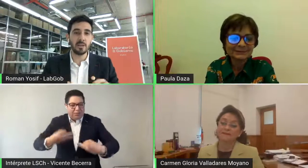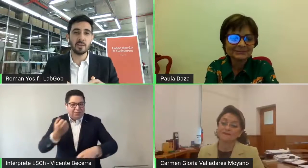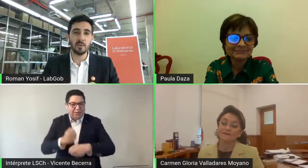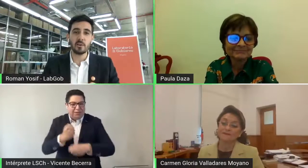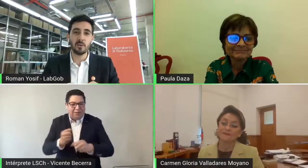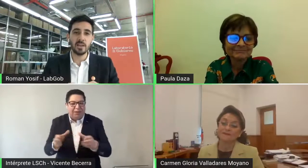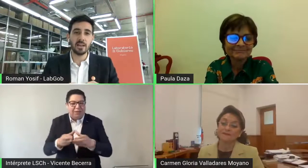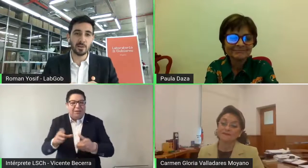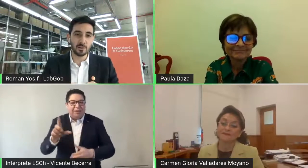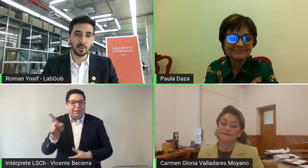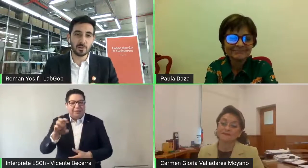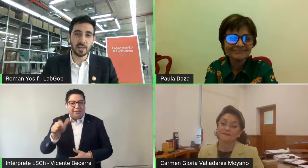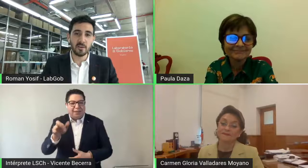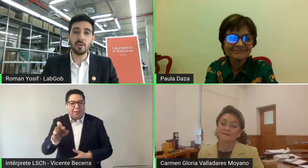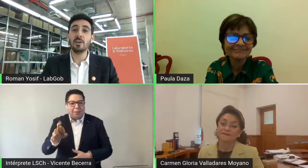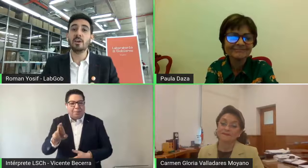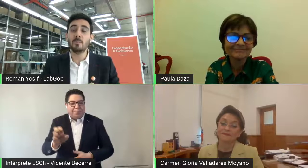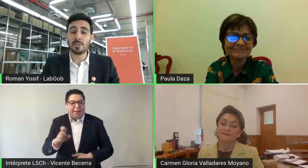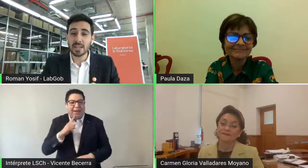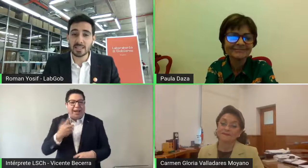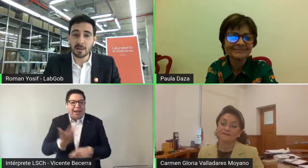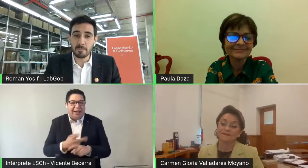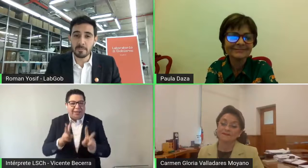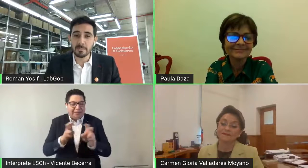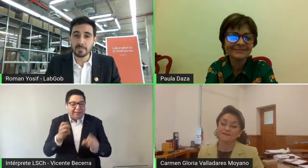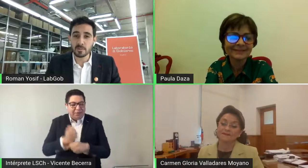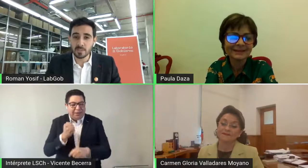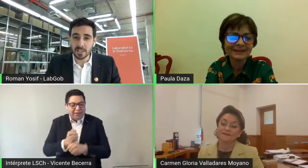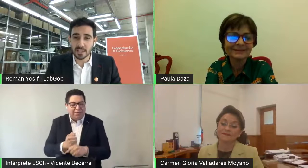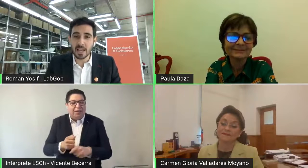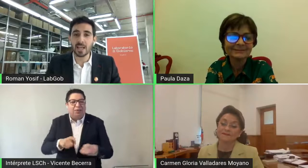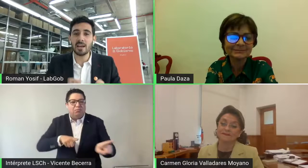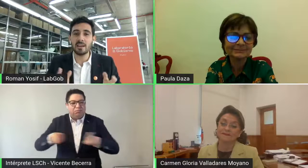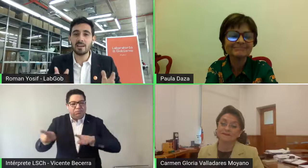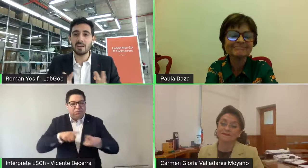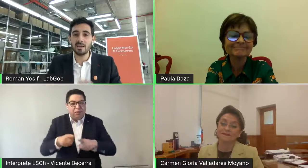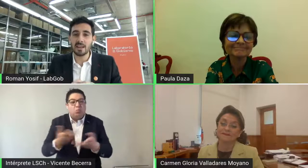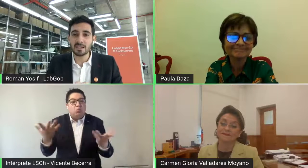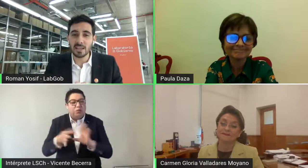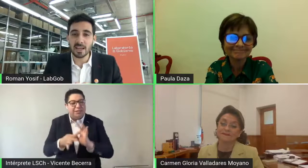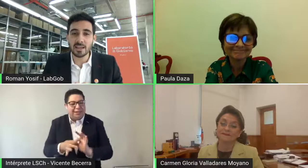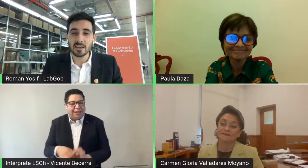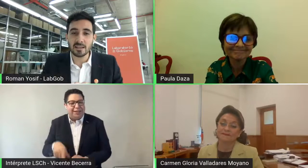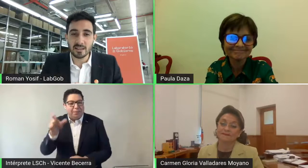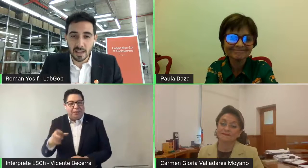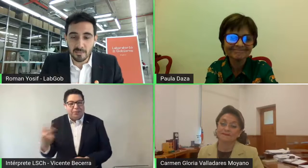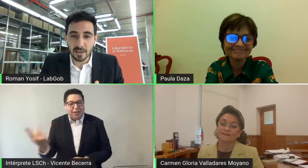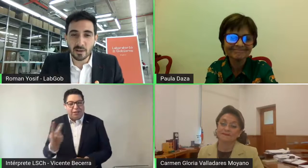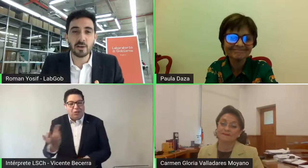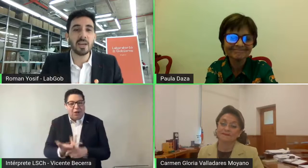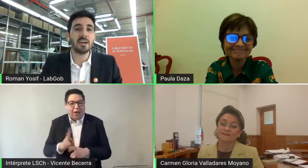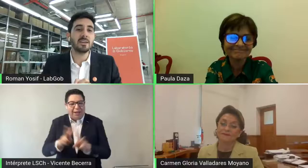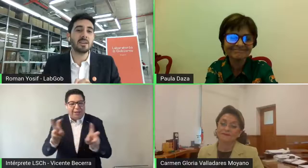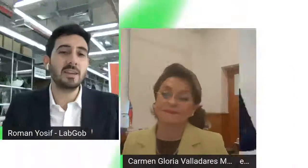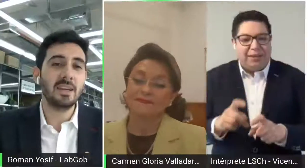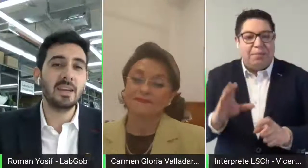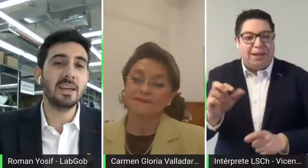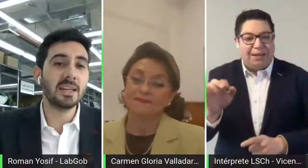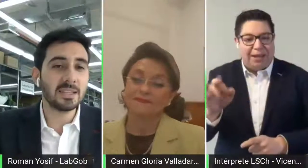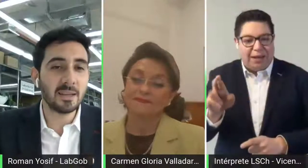SECPRE apoyando el rol del Laboratorio Gobierno. Muchas gracias, subsecretaria. Gracias, Carmen